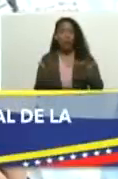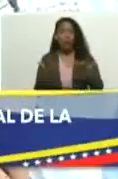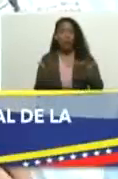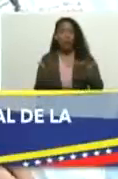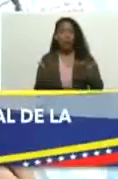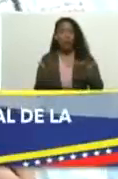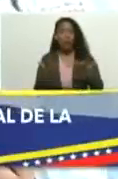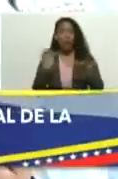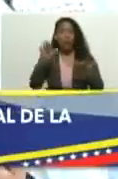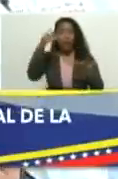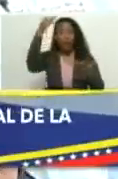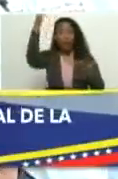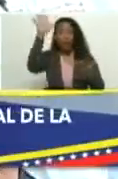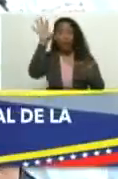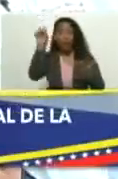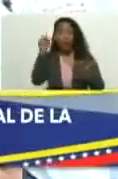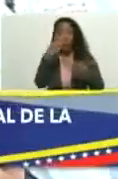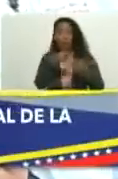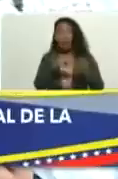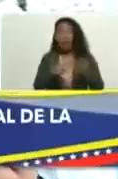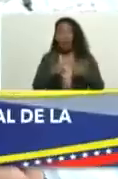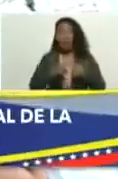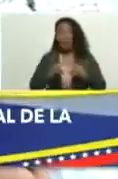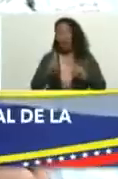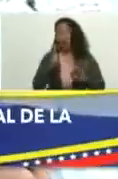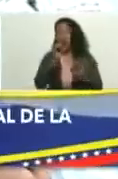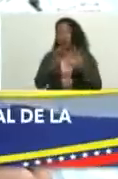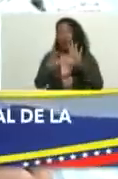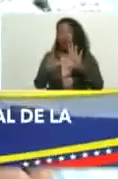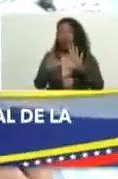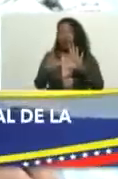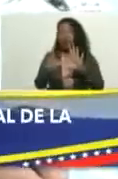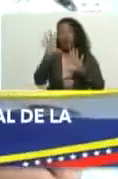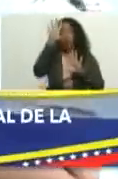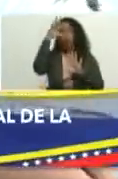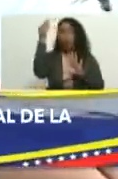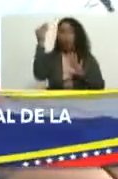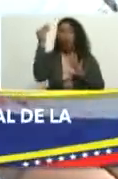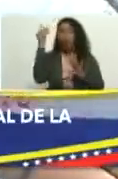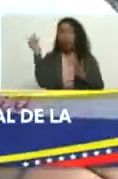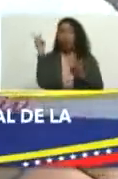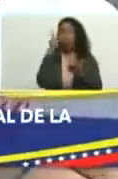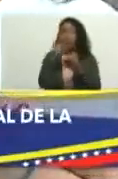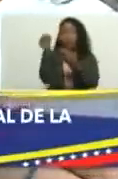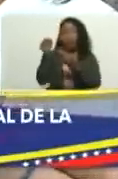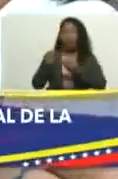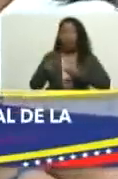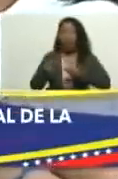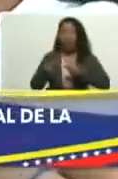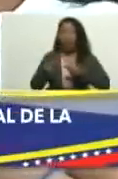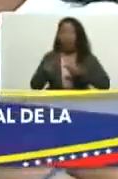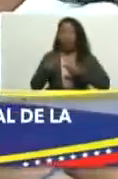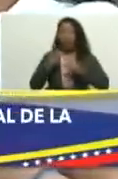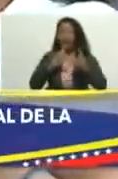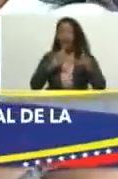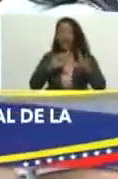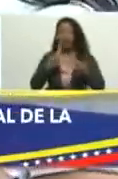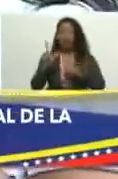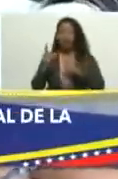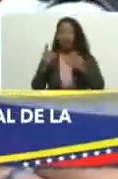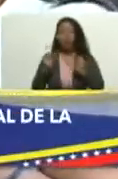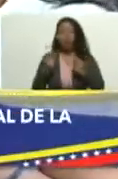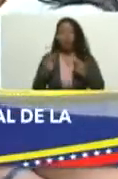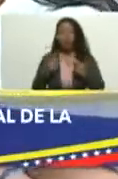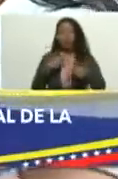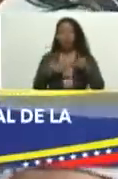del exterior. Pero gracias a Dios ya llegó y ya se activó la producción allí. Muchas